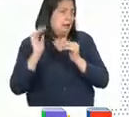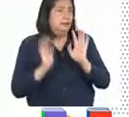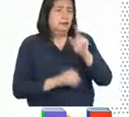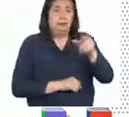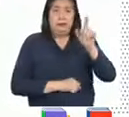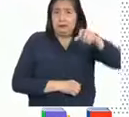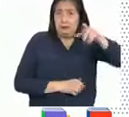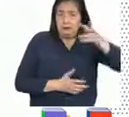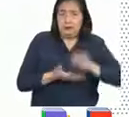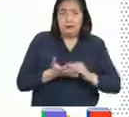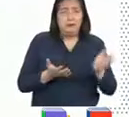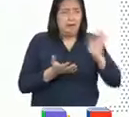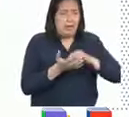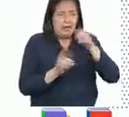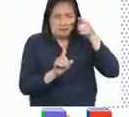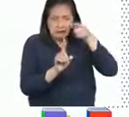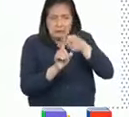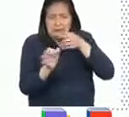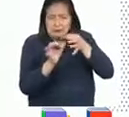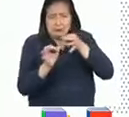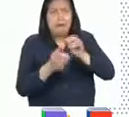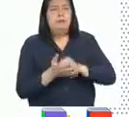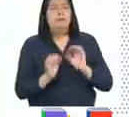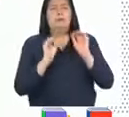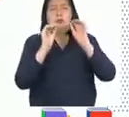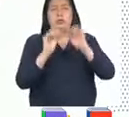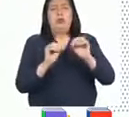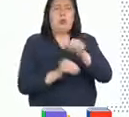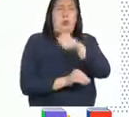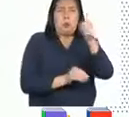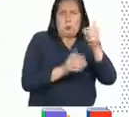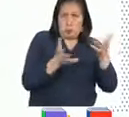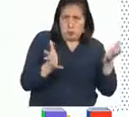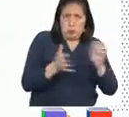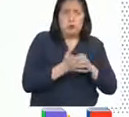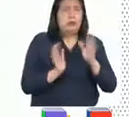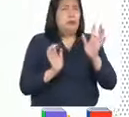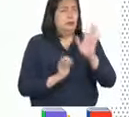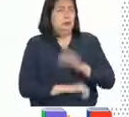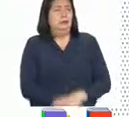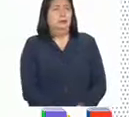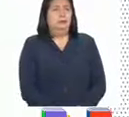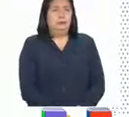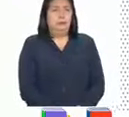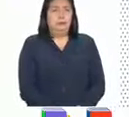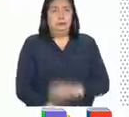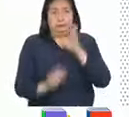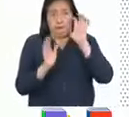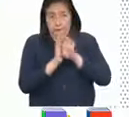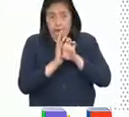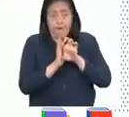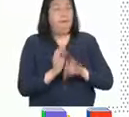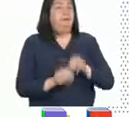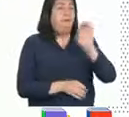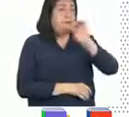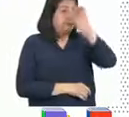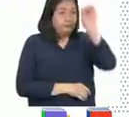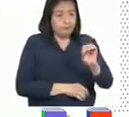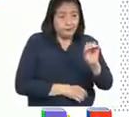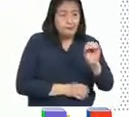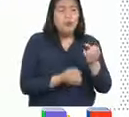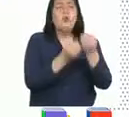Es necesario ser más precisos, colocando otros elementos junto a ellas, como el porcentaje